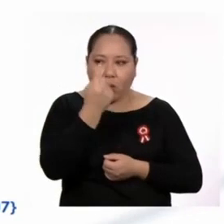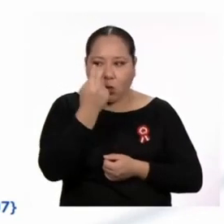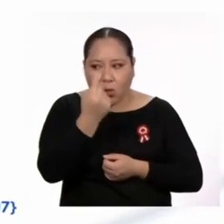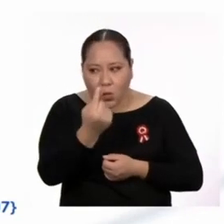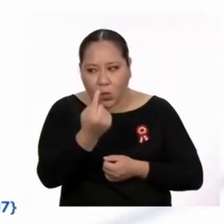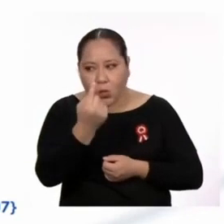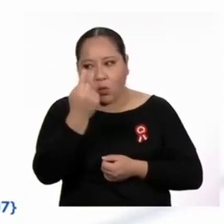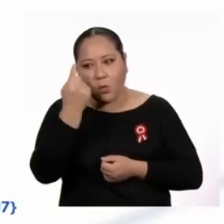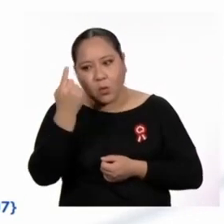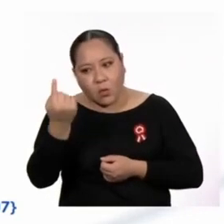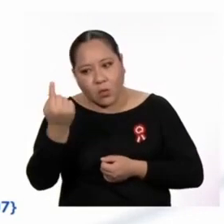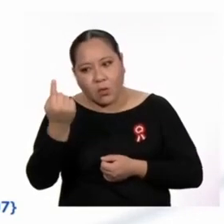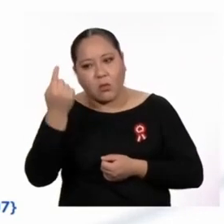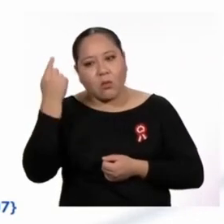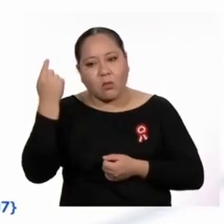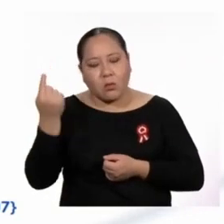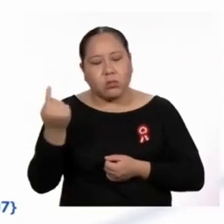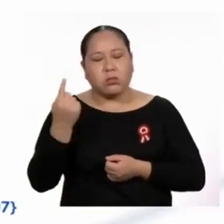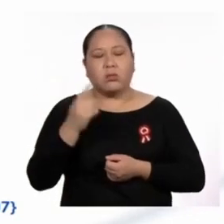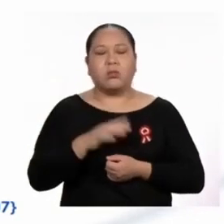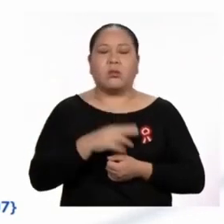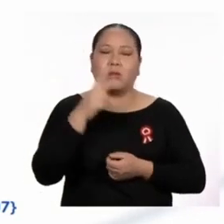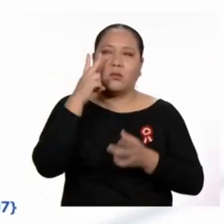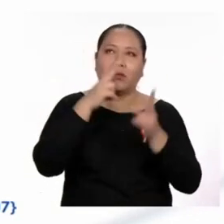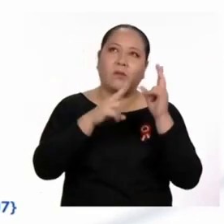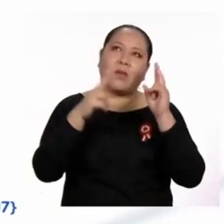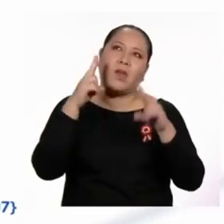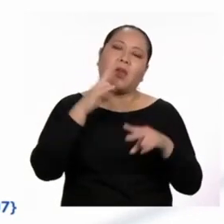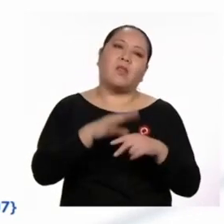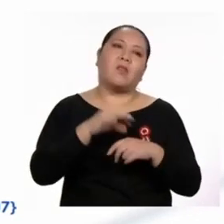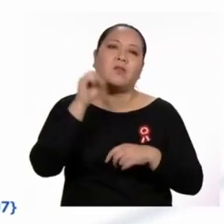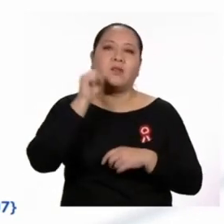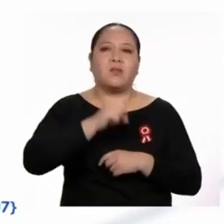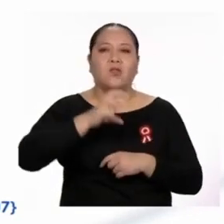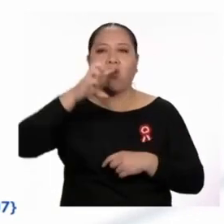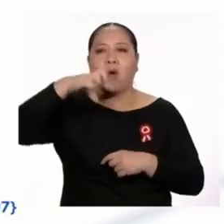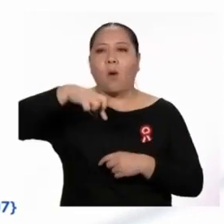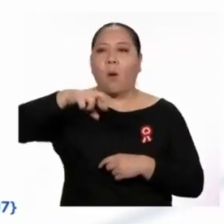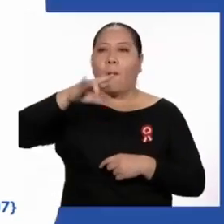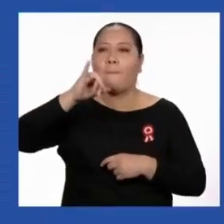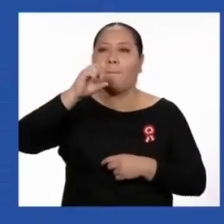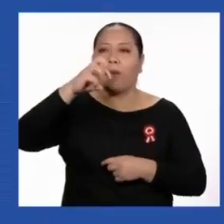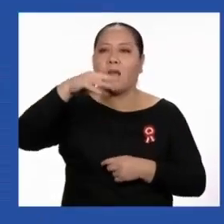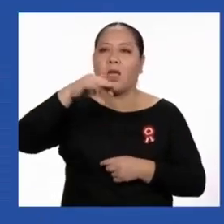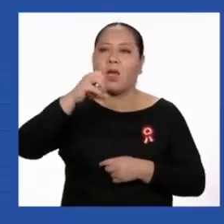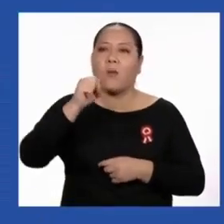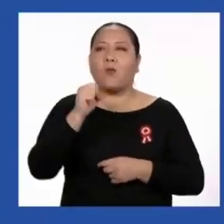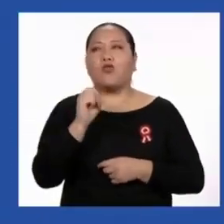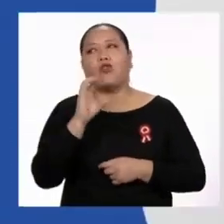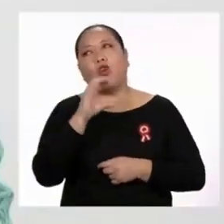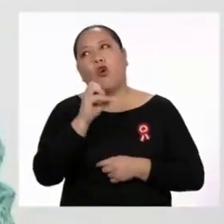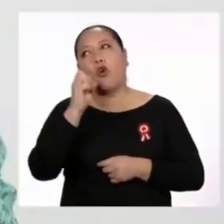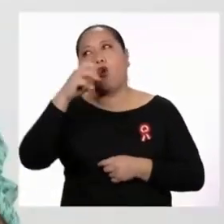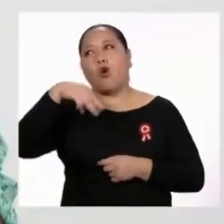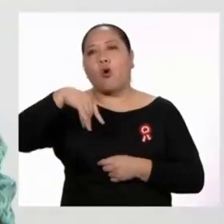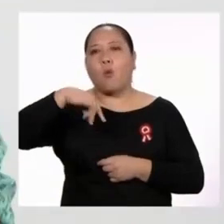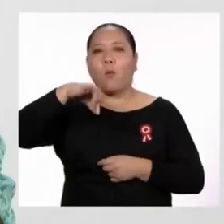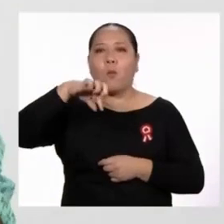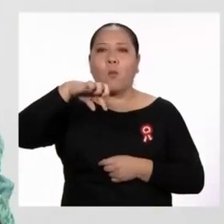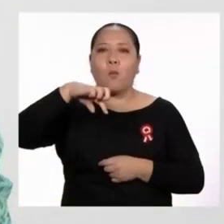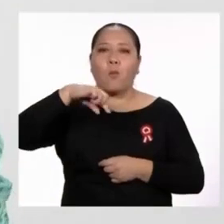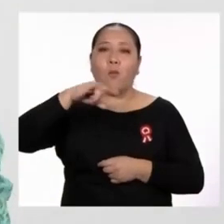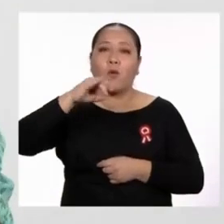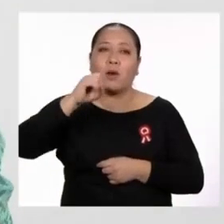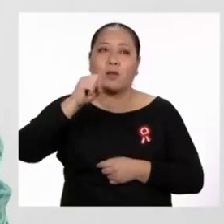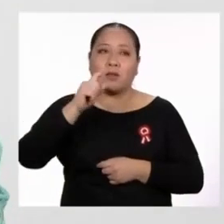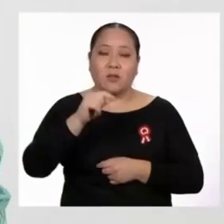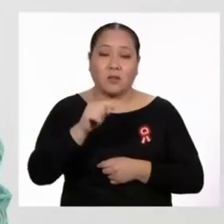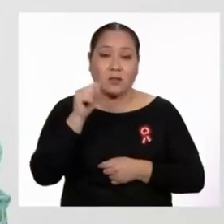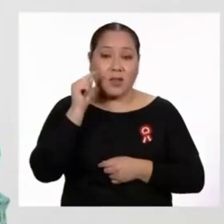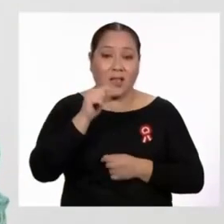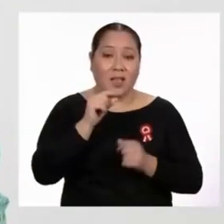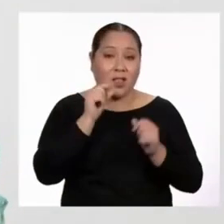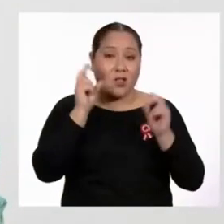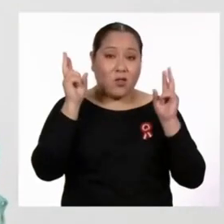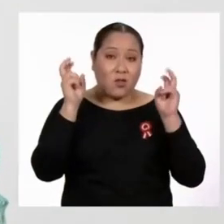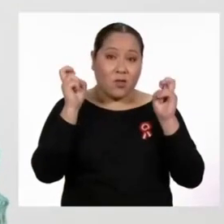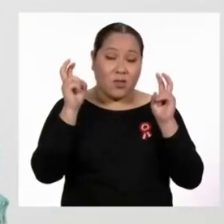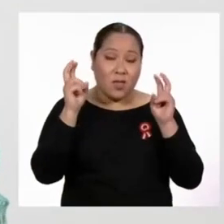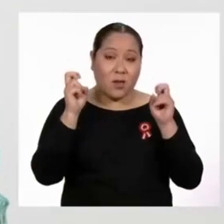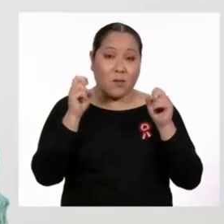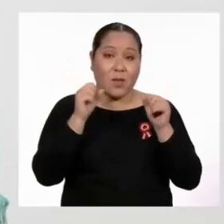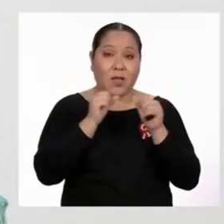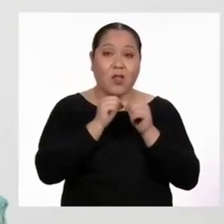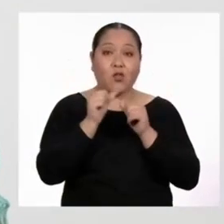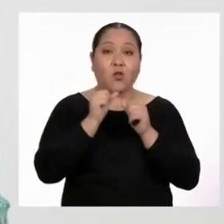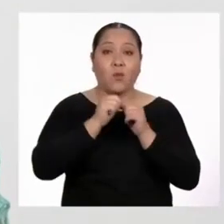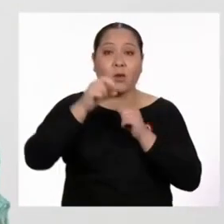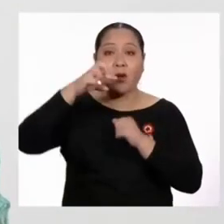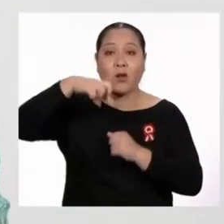por uno, determinando si son primos o compuestos. El tema de los números primos es de